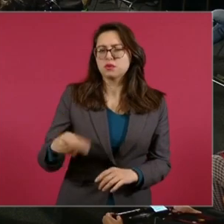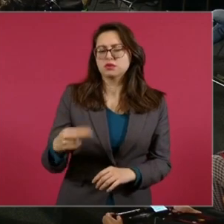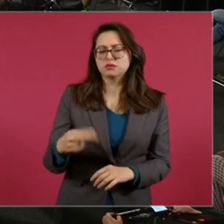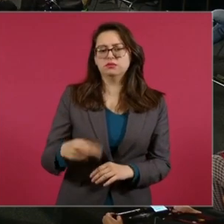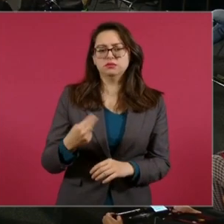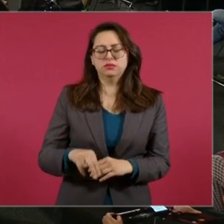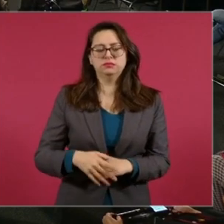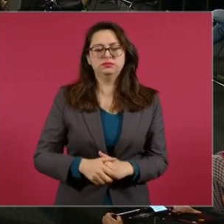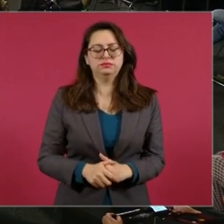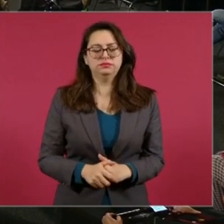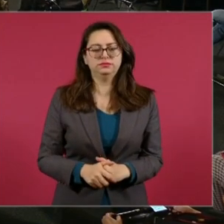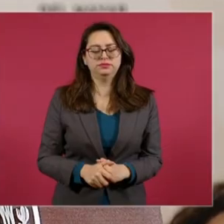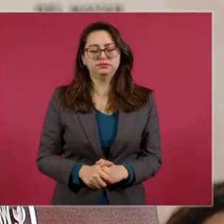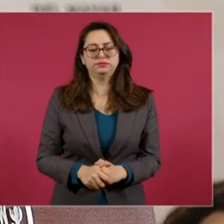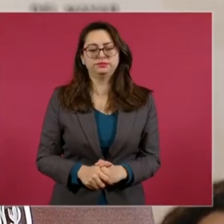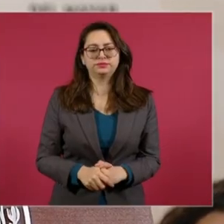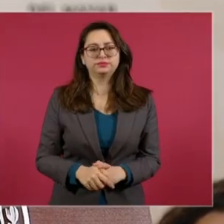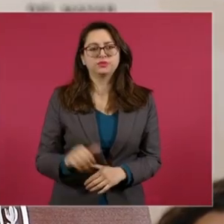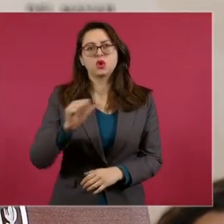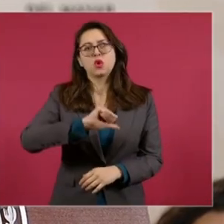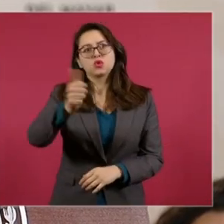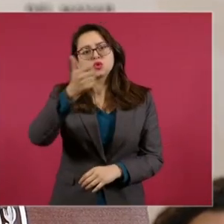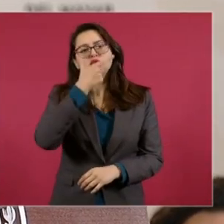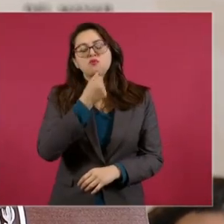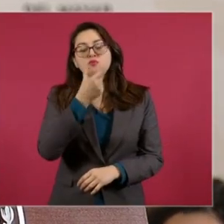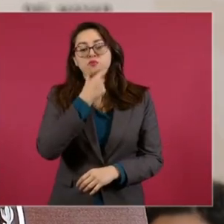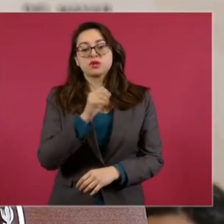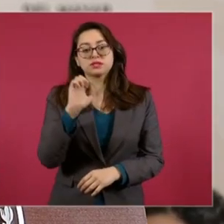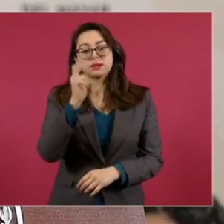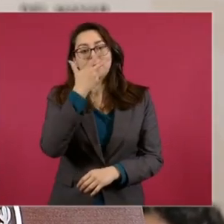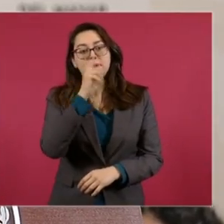estaba en Chihuahua,